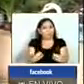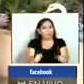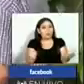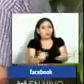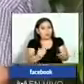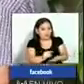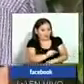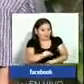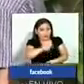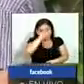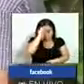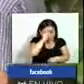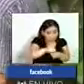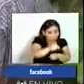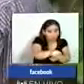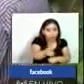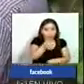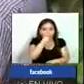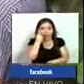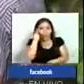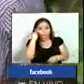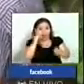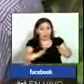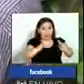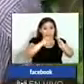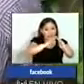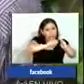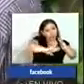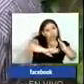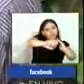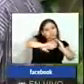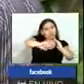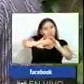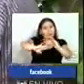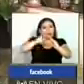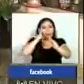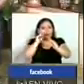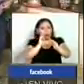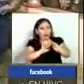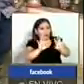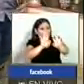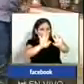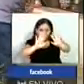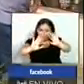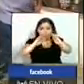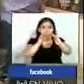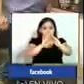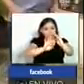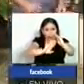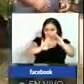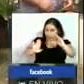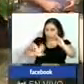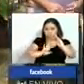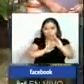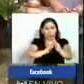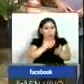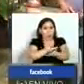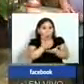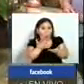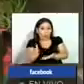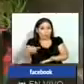alimentos Hasta las paredes Fueron de utilidad Porque literalmente Están tapizadas Con recipientes